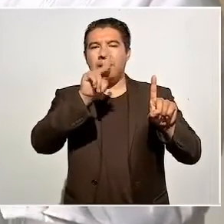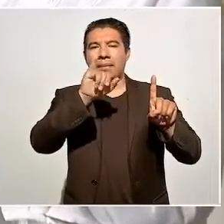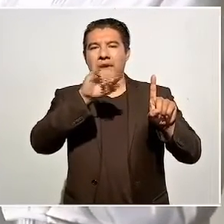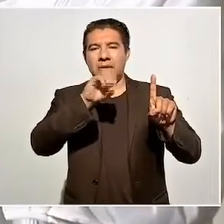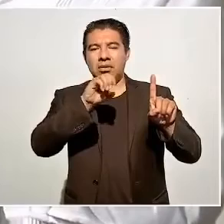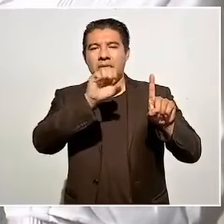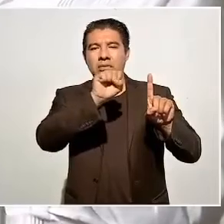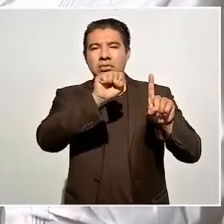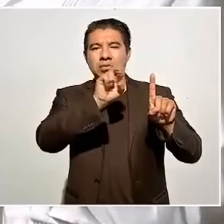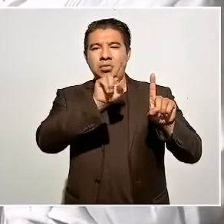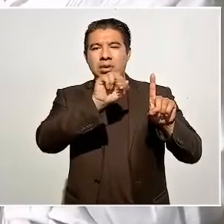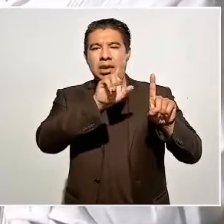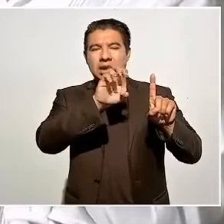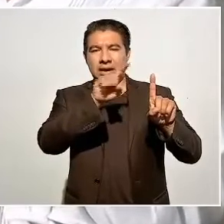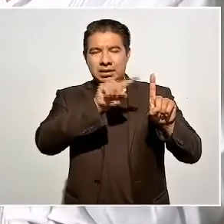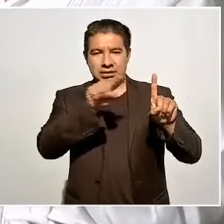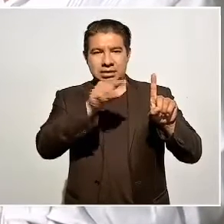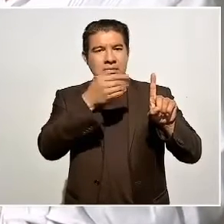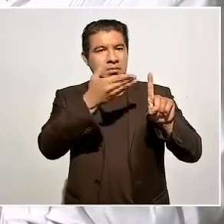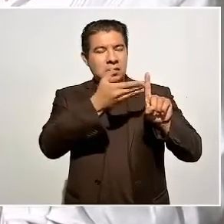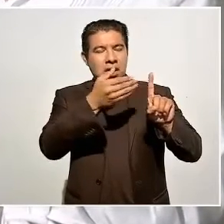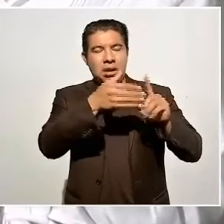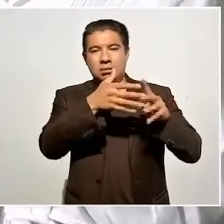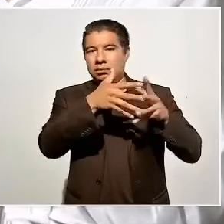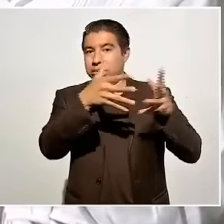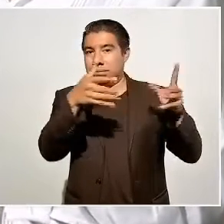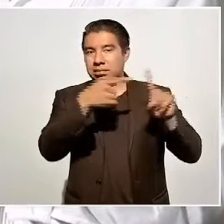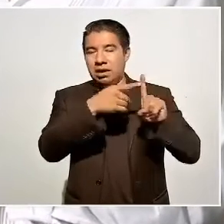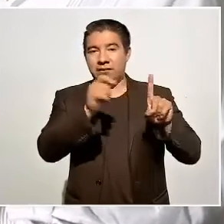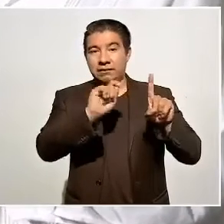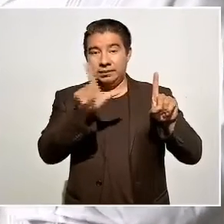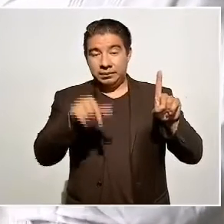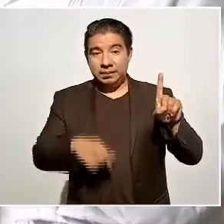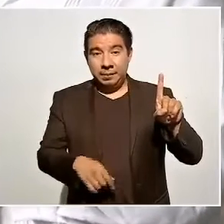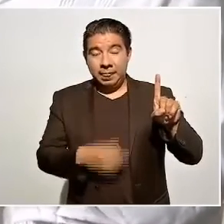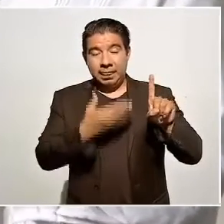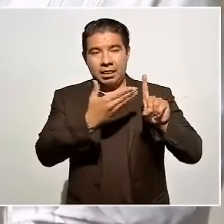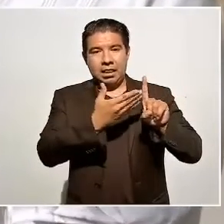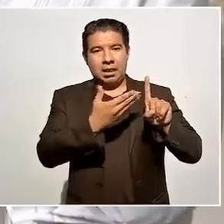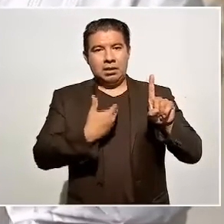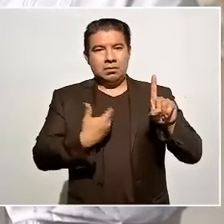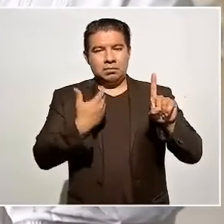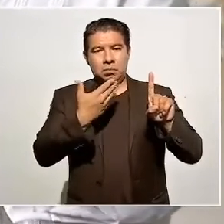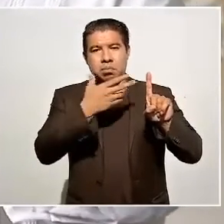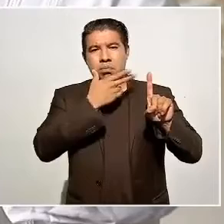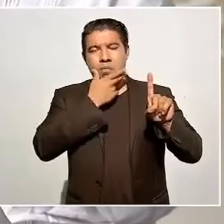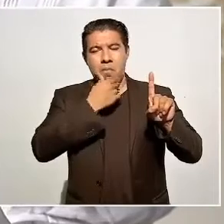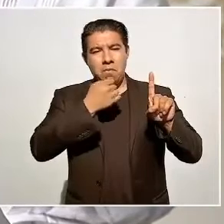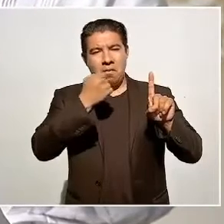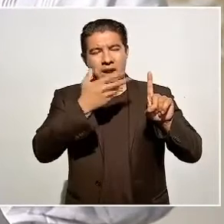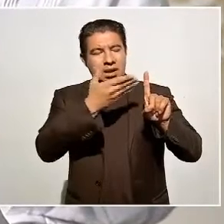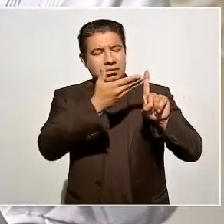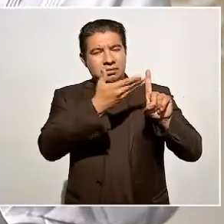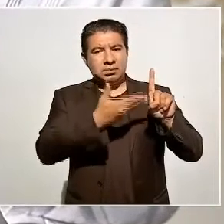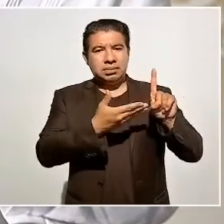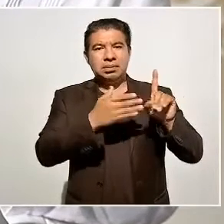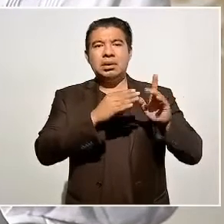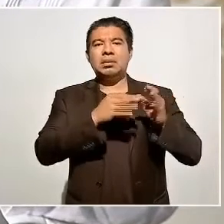el leal vicepresidente Pino Suárez, caballero de la